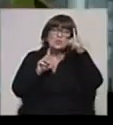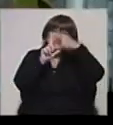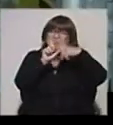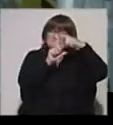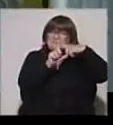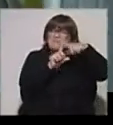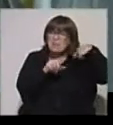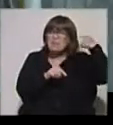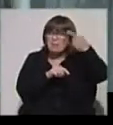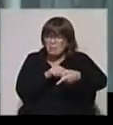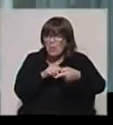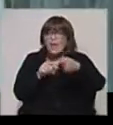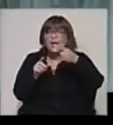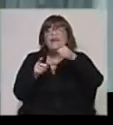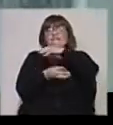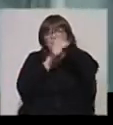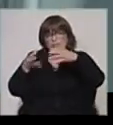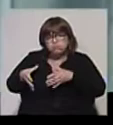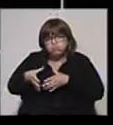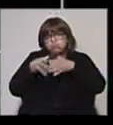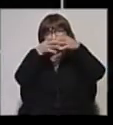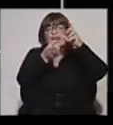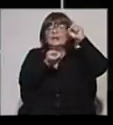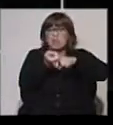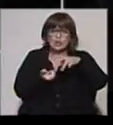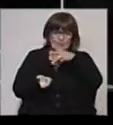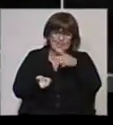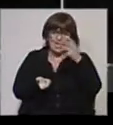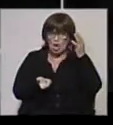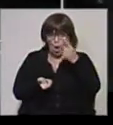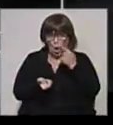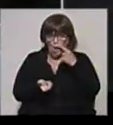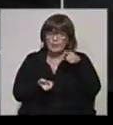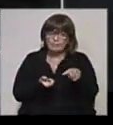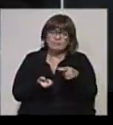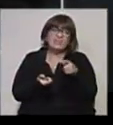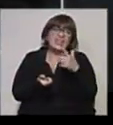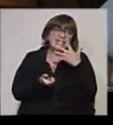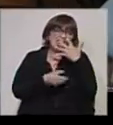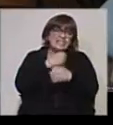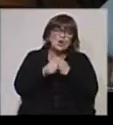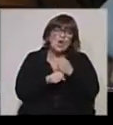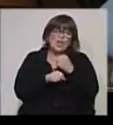luego se trasladó mi familia, mi esposa y mi hijo. Y eso a los 5 años de vivir